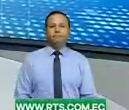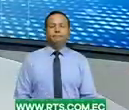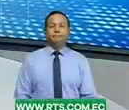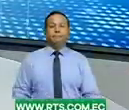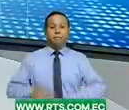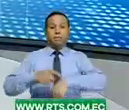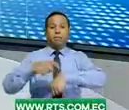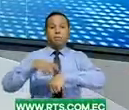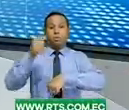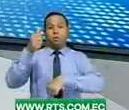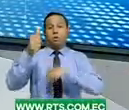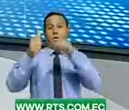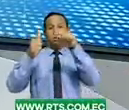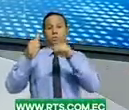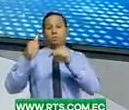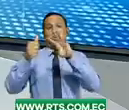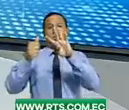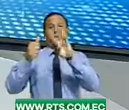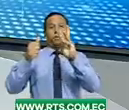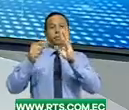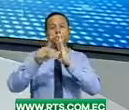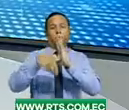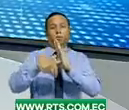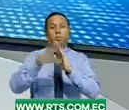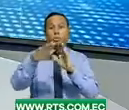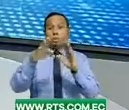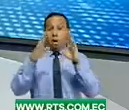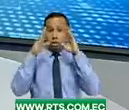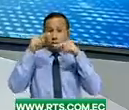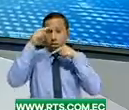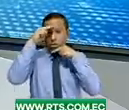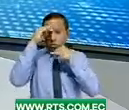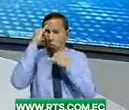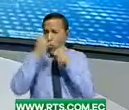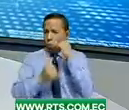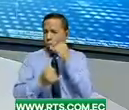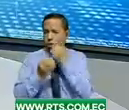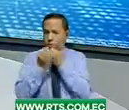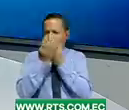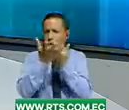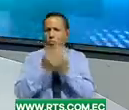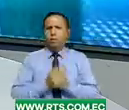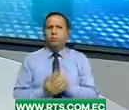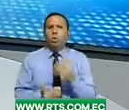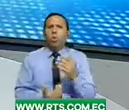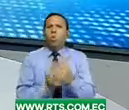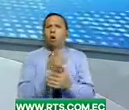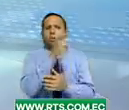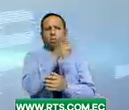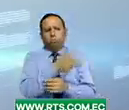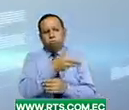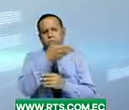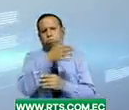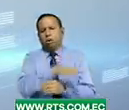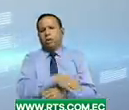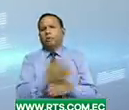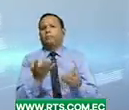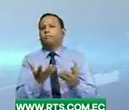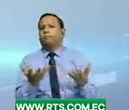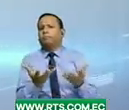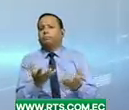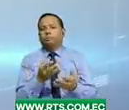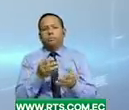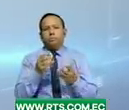De la noche con 46 minutos y atentos con esta noticia de última hora. Un nuevo hecho violento se registró en el